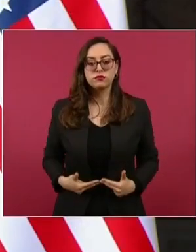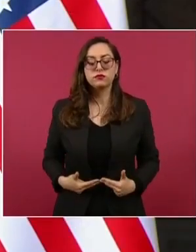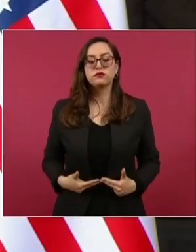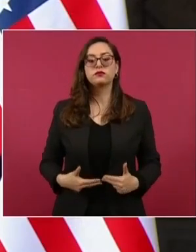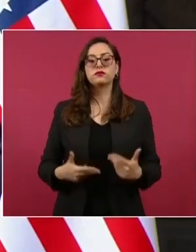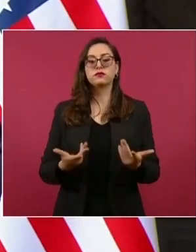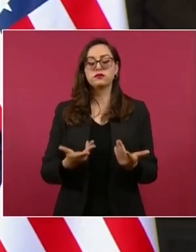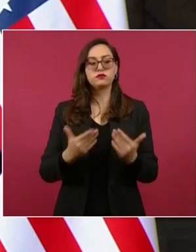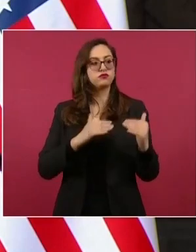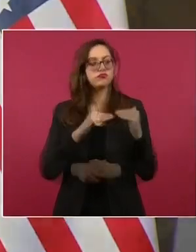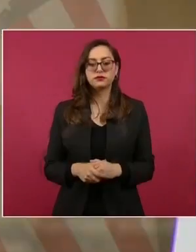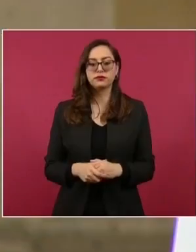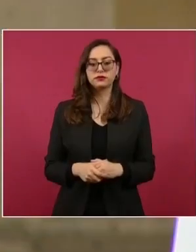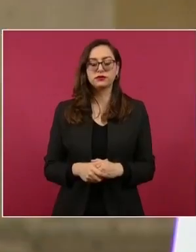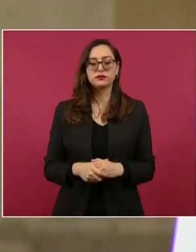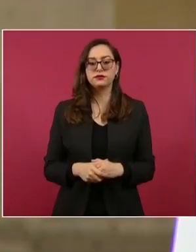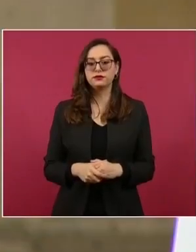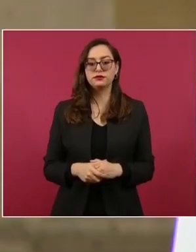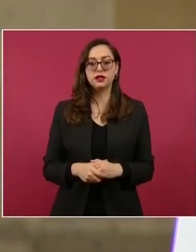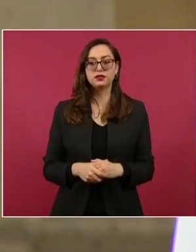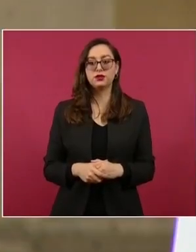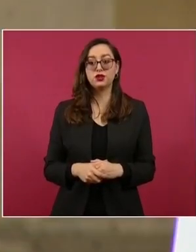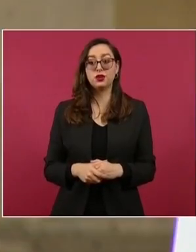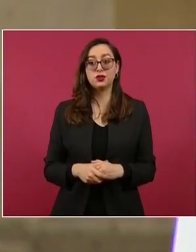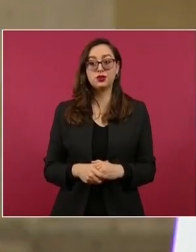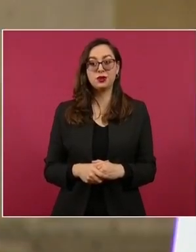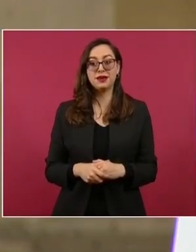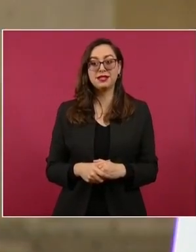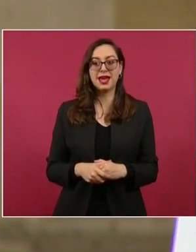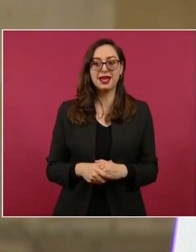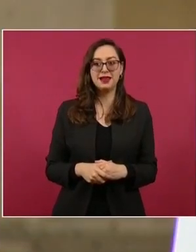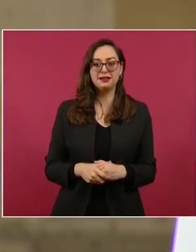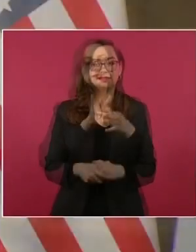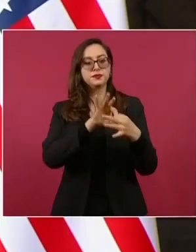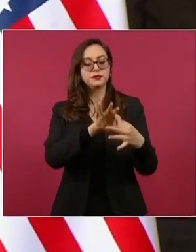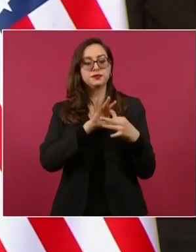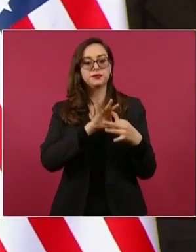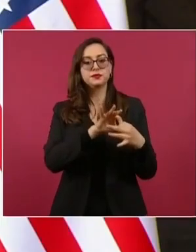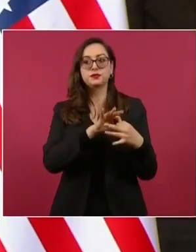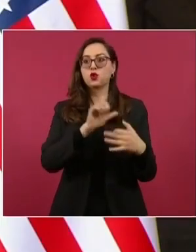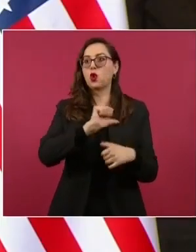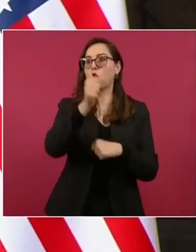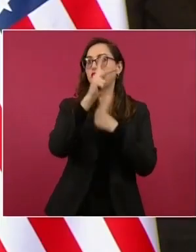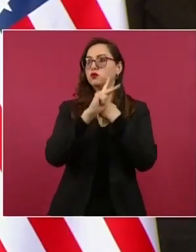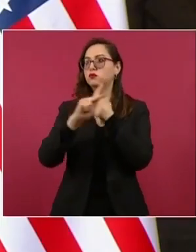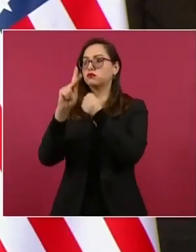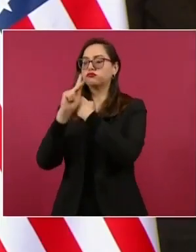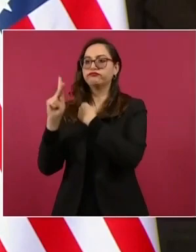más allá de que puedan pues obtener trabajo y realizarlo en México, pues al principio va a haber que